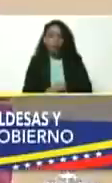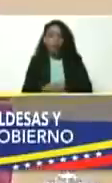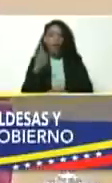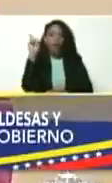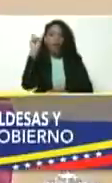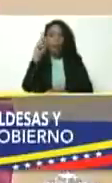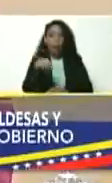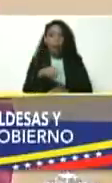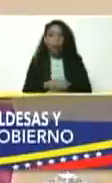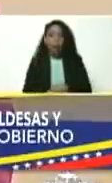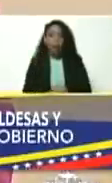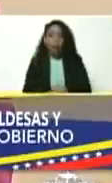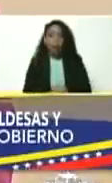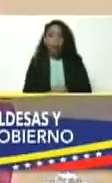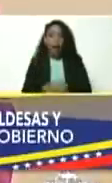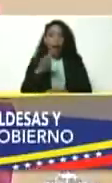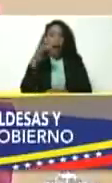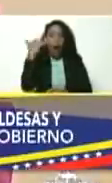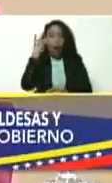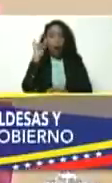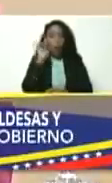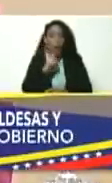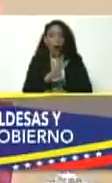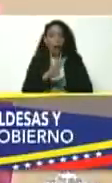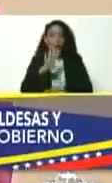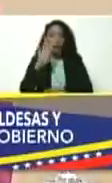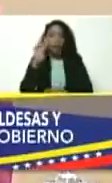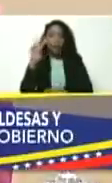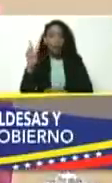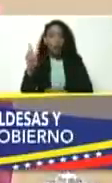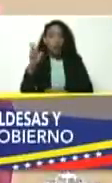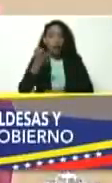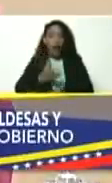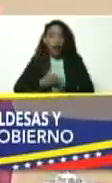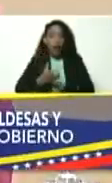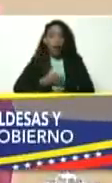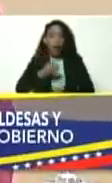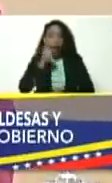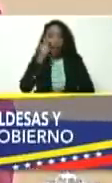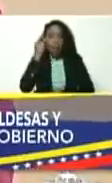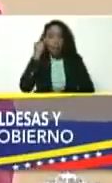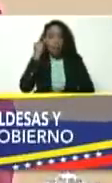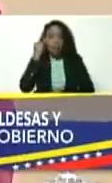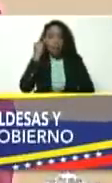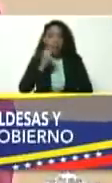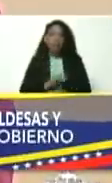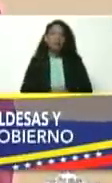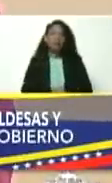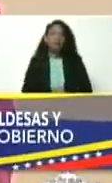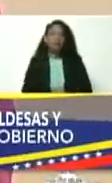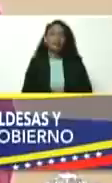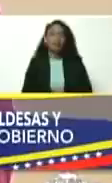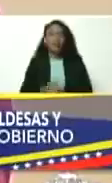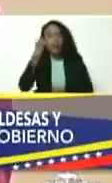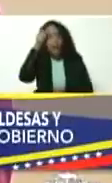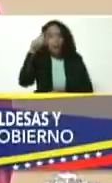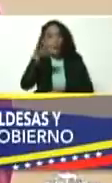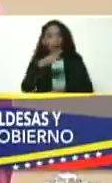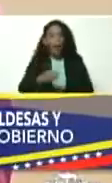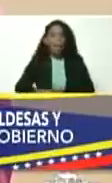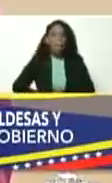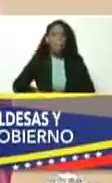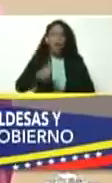también están 42 alcaldes y alcaldesas de las ciudades más